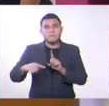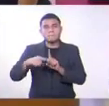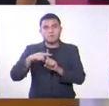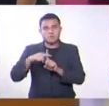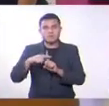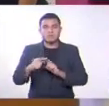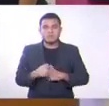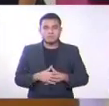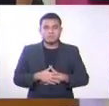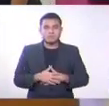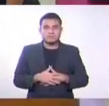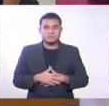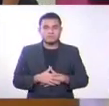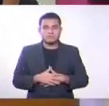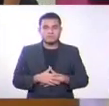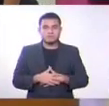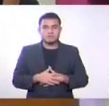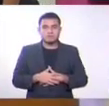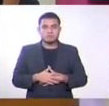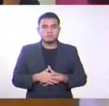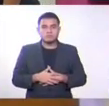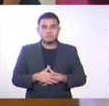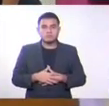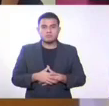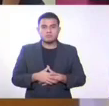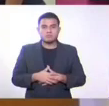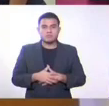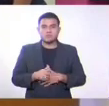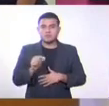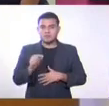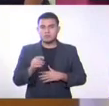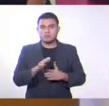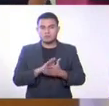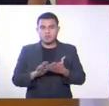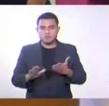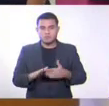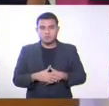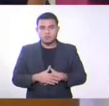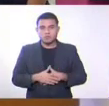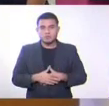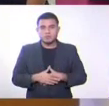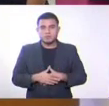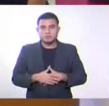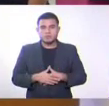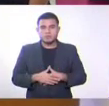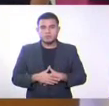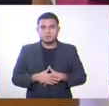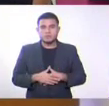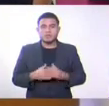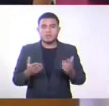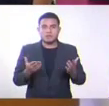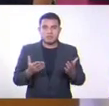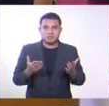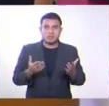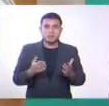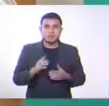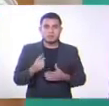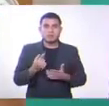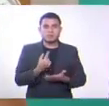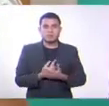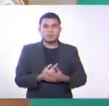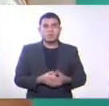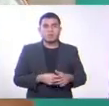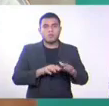Exacto. Y casi terminamos. Mira, de las que hacíamos en primer grado. 9